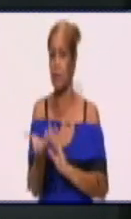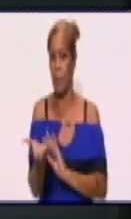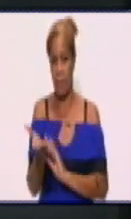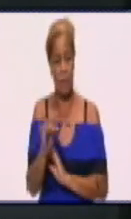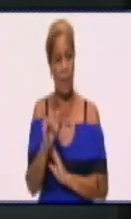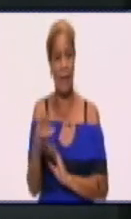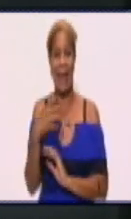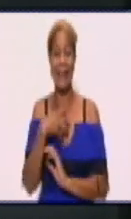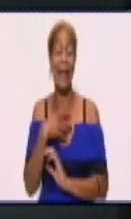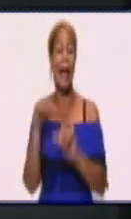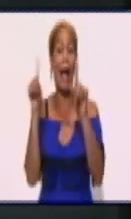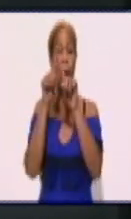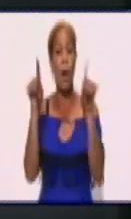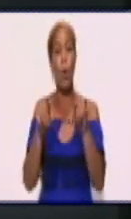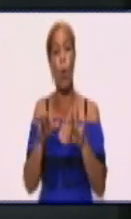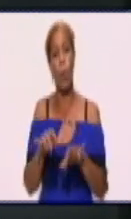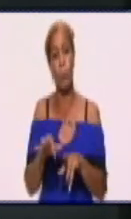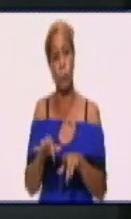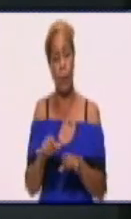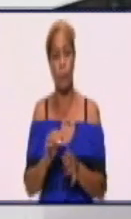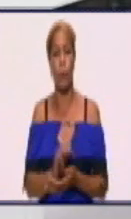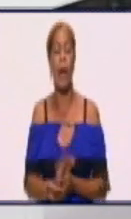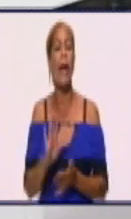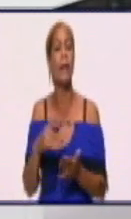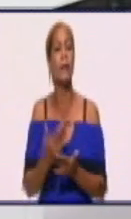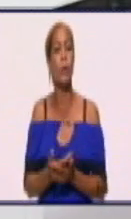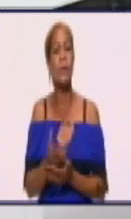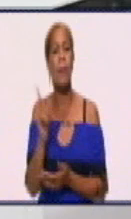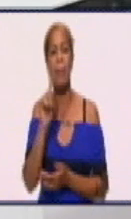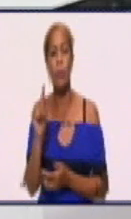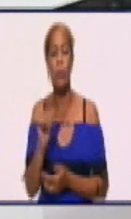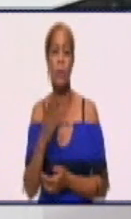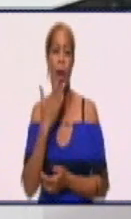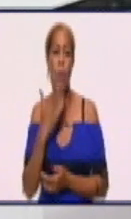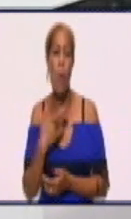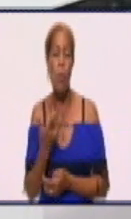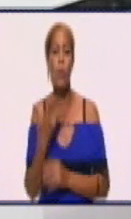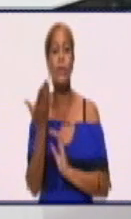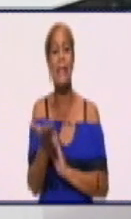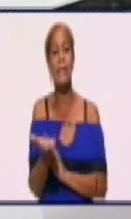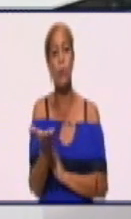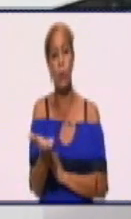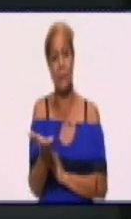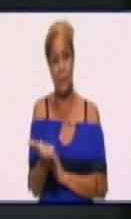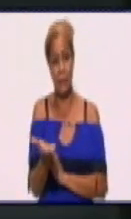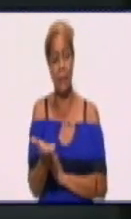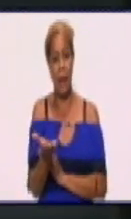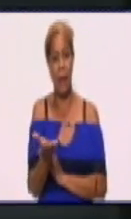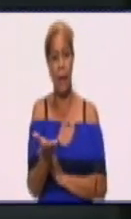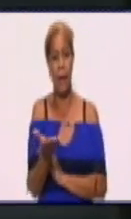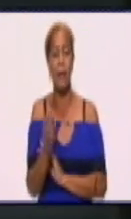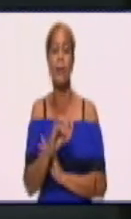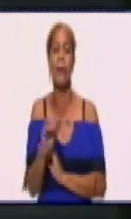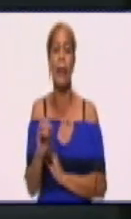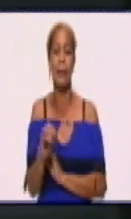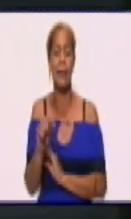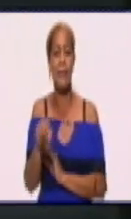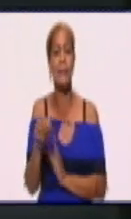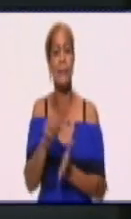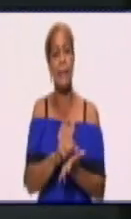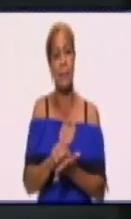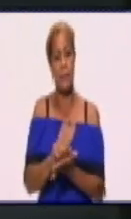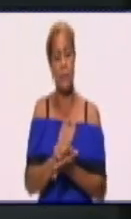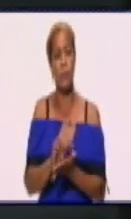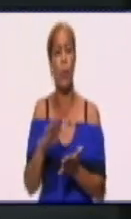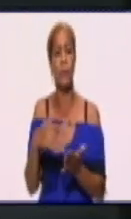solicitar el servicio virtual de cómo se solicita el servicio de virtual en los departamentos las áreas comerciales de las sucursales se solicita el